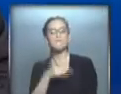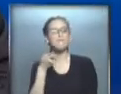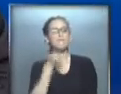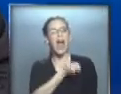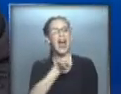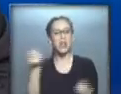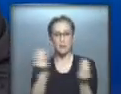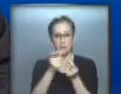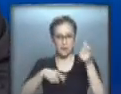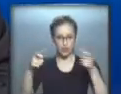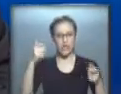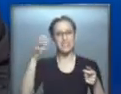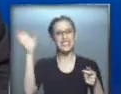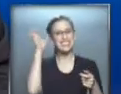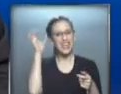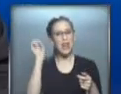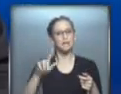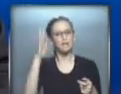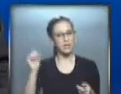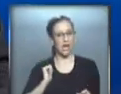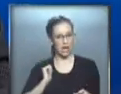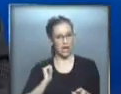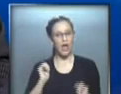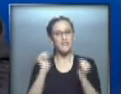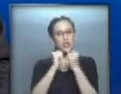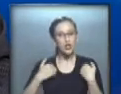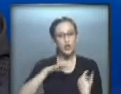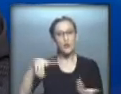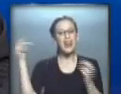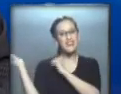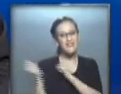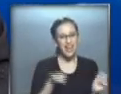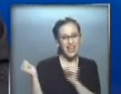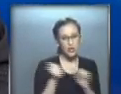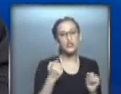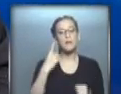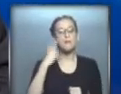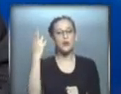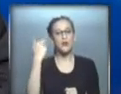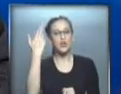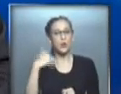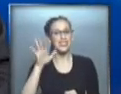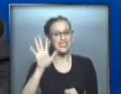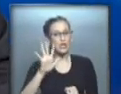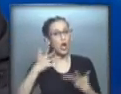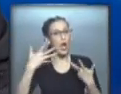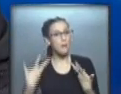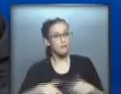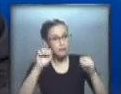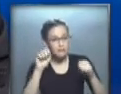en italia estaba escondido en bariloche hasta 1995 cuando se lo descubrió se lo extraditó